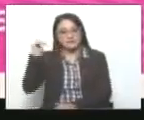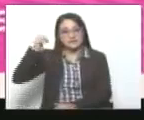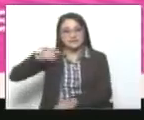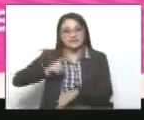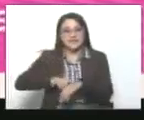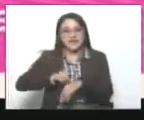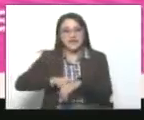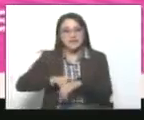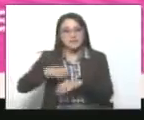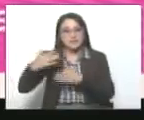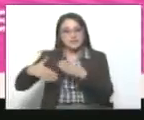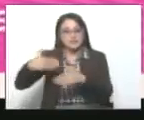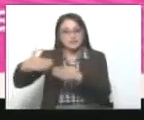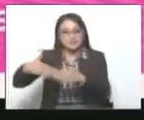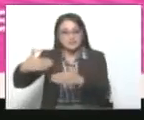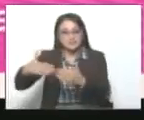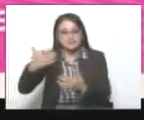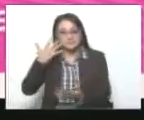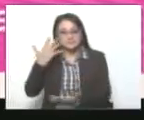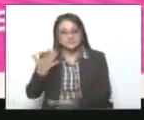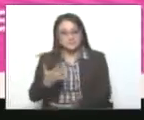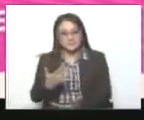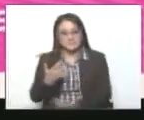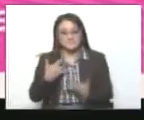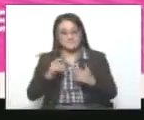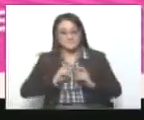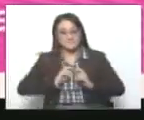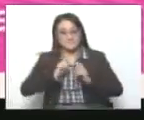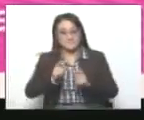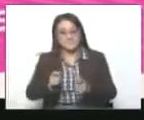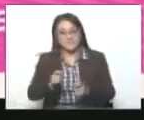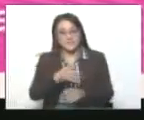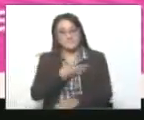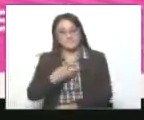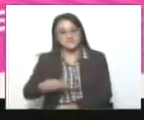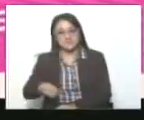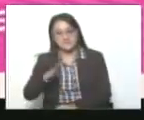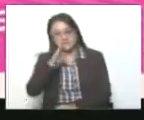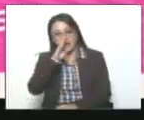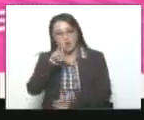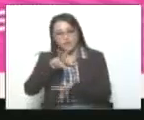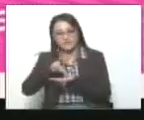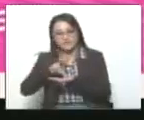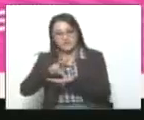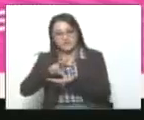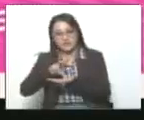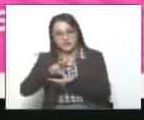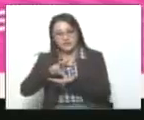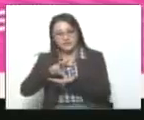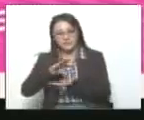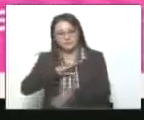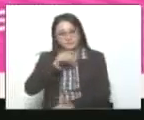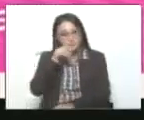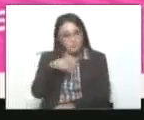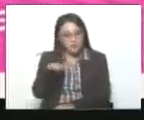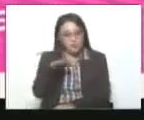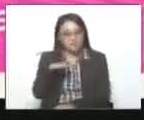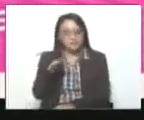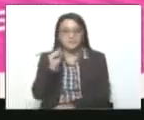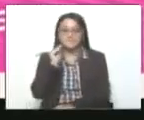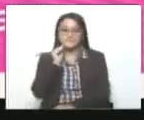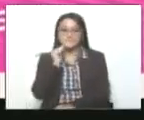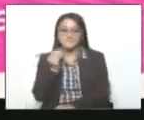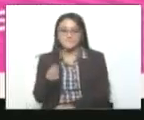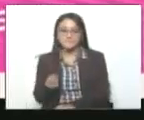chicos. He designado como presidente del Banco Bicentenario del Pueblo a un